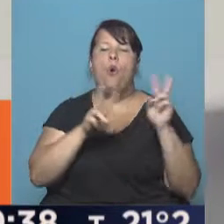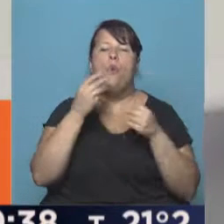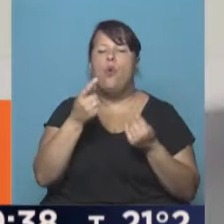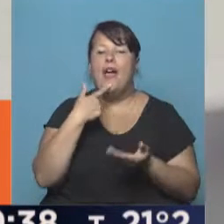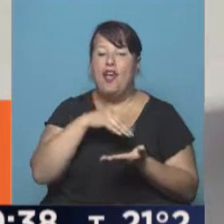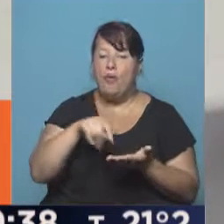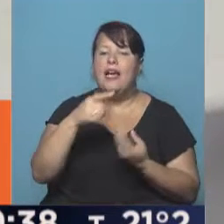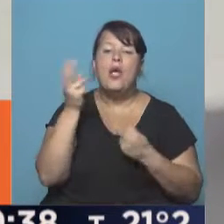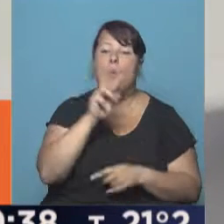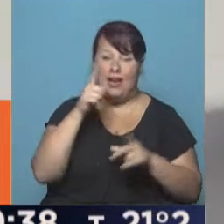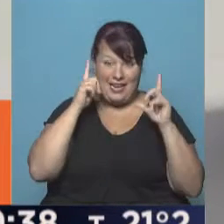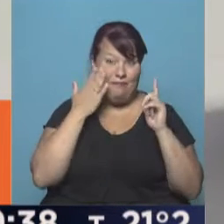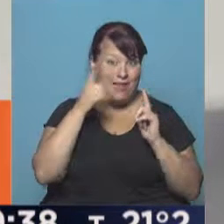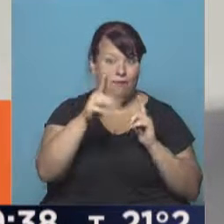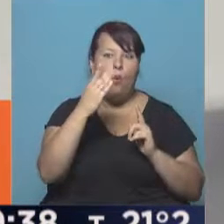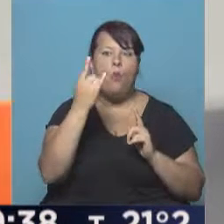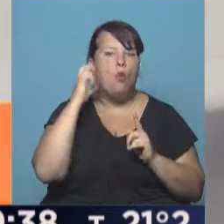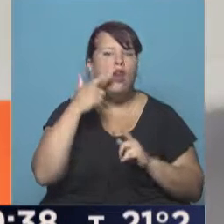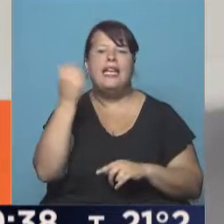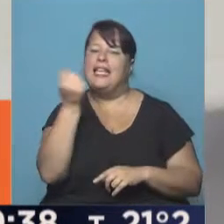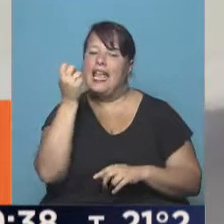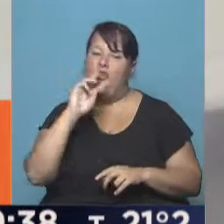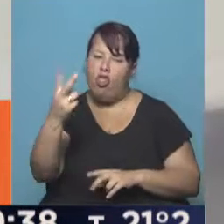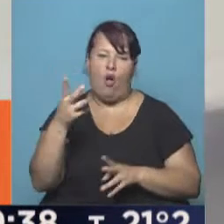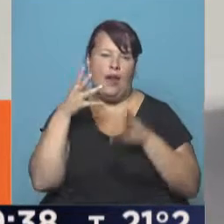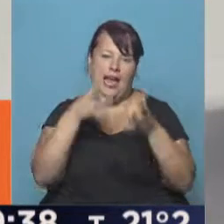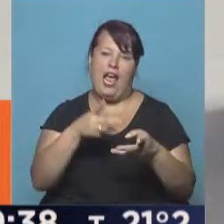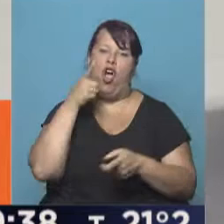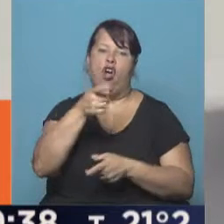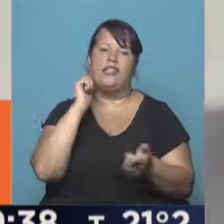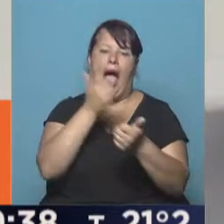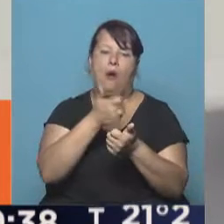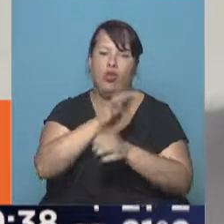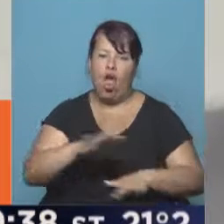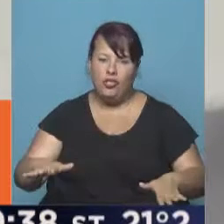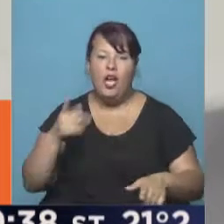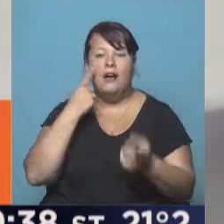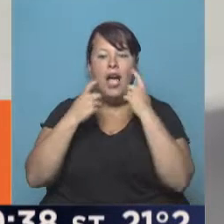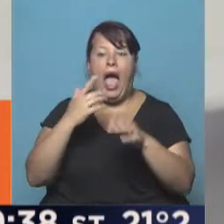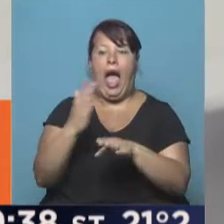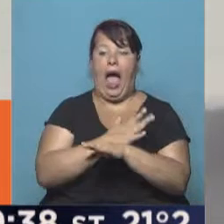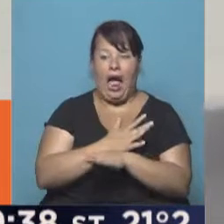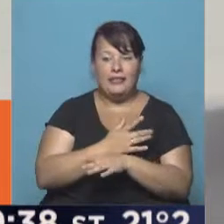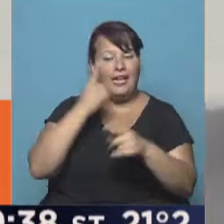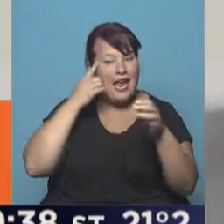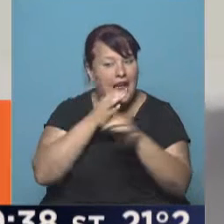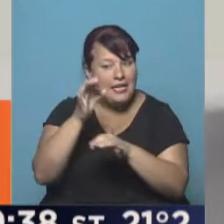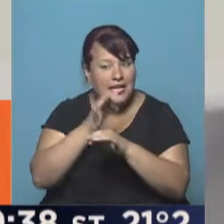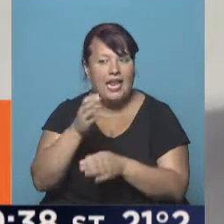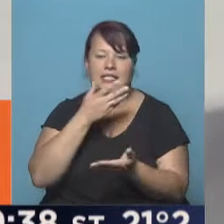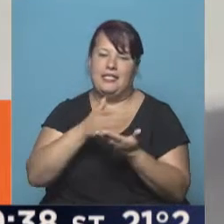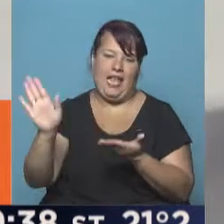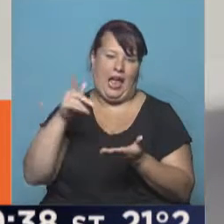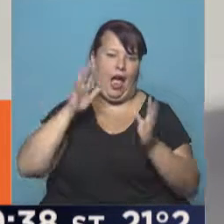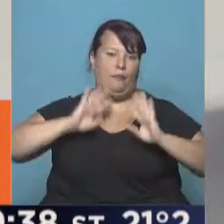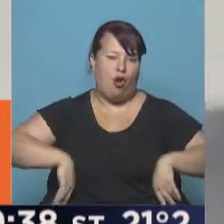diputada burgos que la estamos viendo intensificar la lucha contra el abuso sexual infantil y prevenir concientizar y erradicar